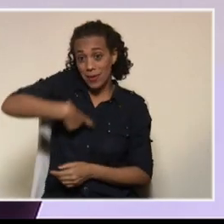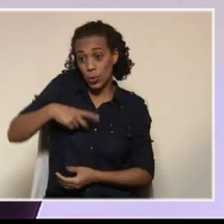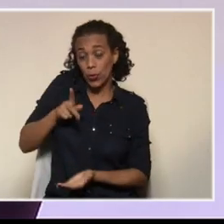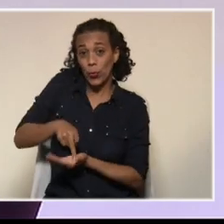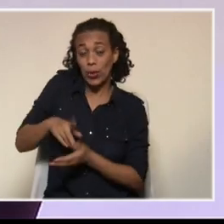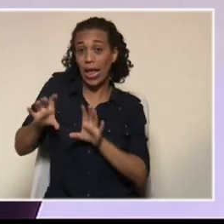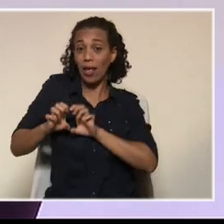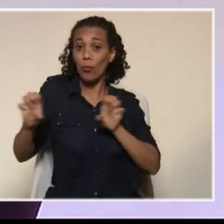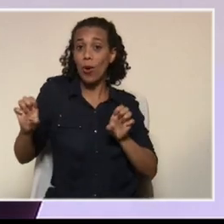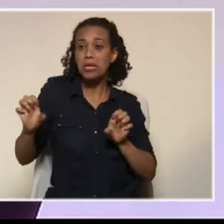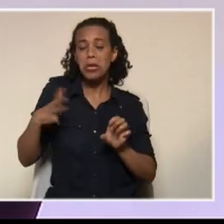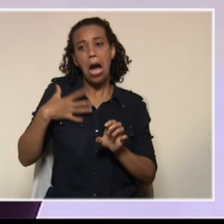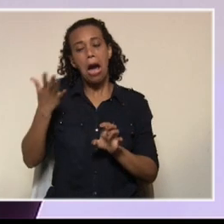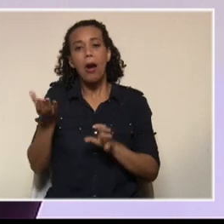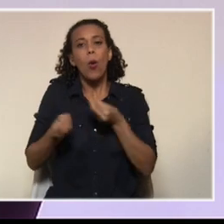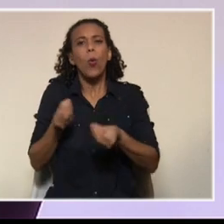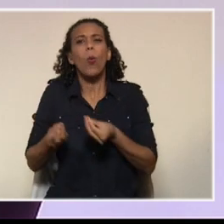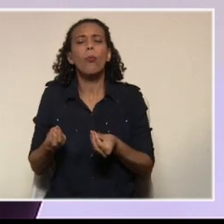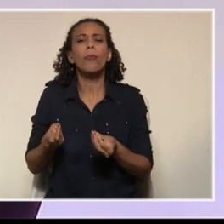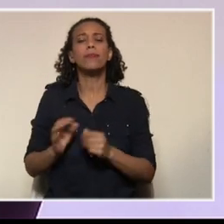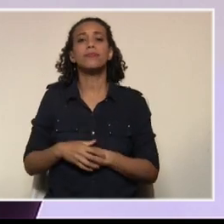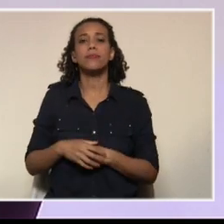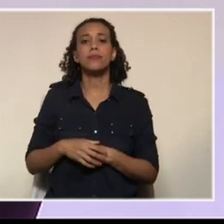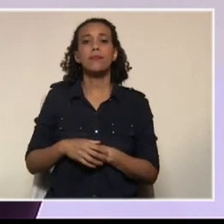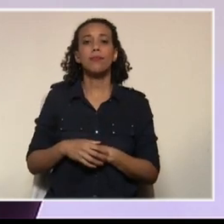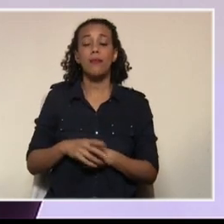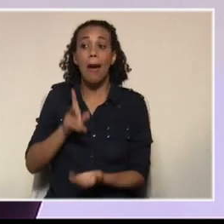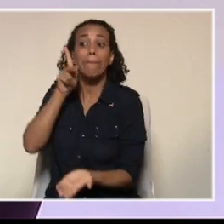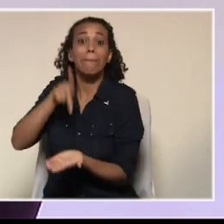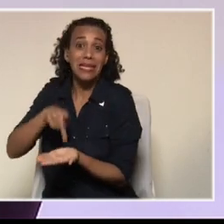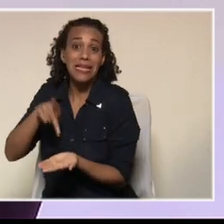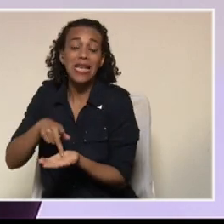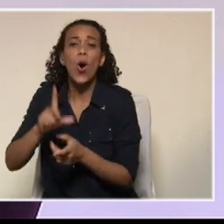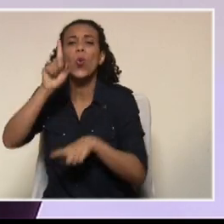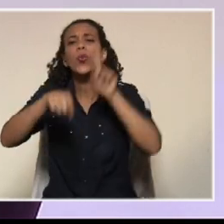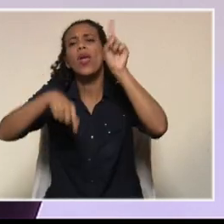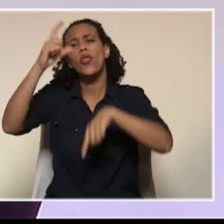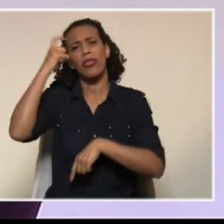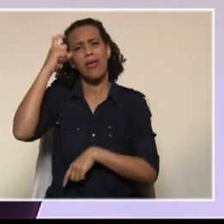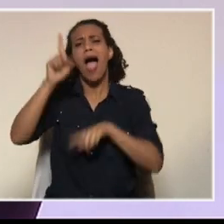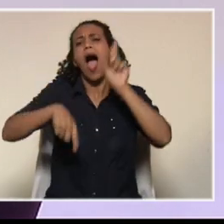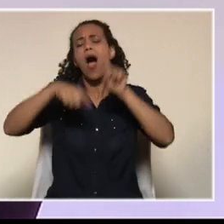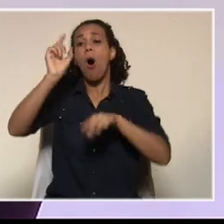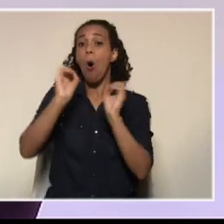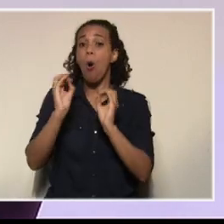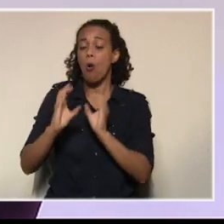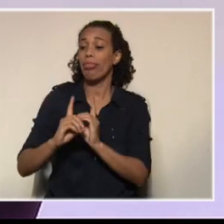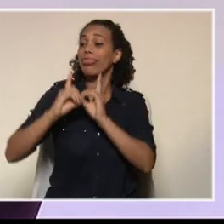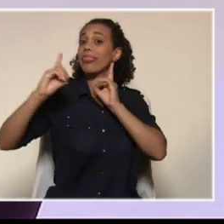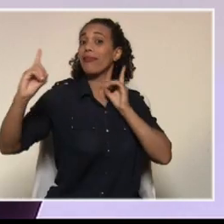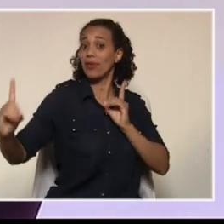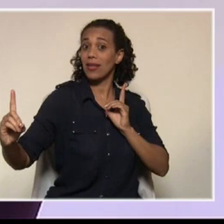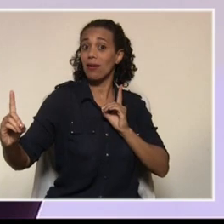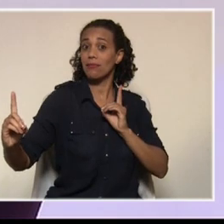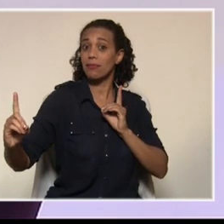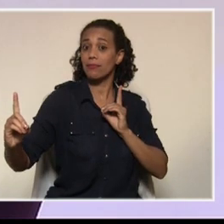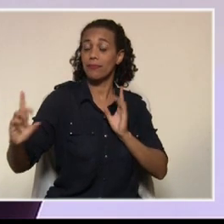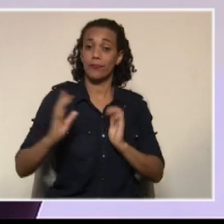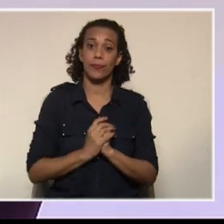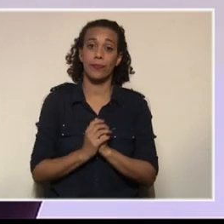entonces la educación se puede proyectar de manera semipresencial y de manera a distancia, unimodal